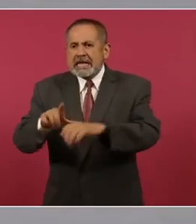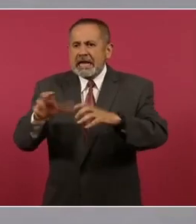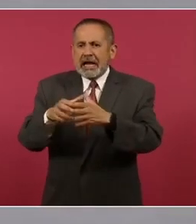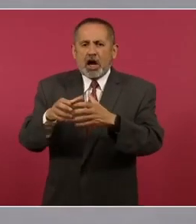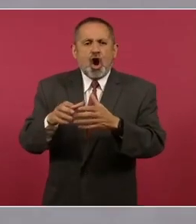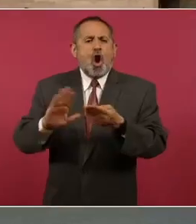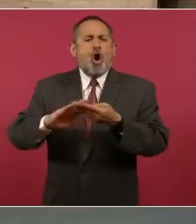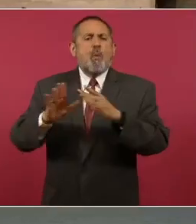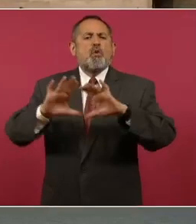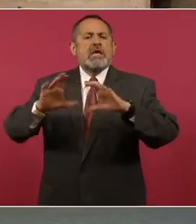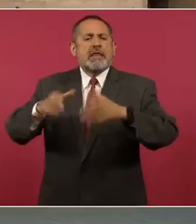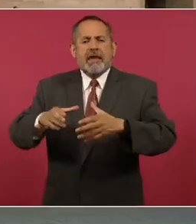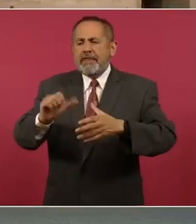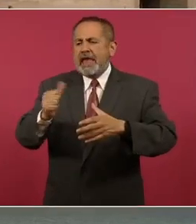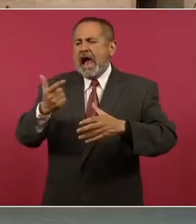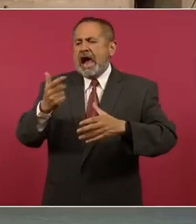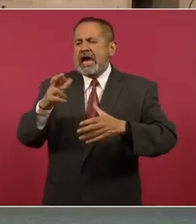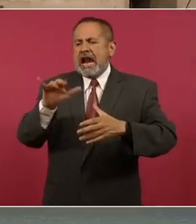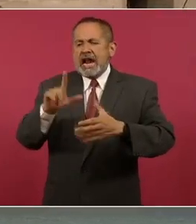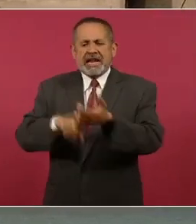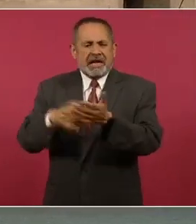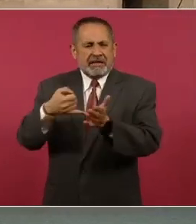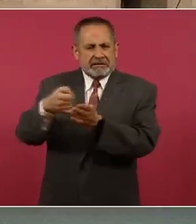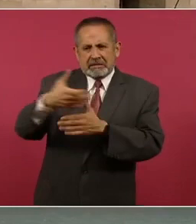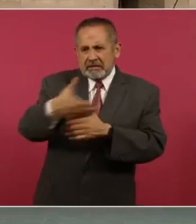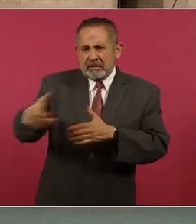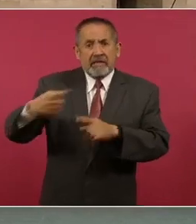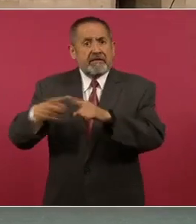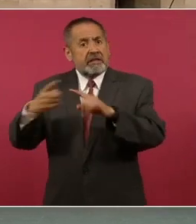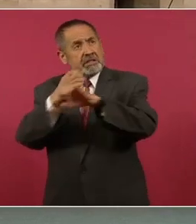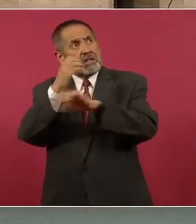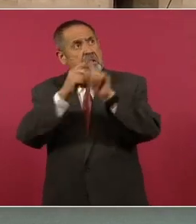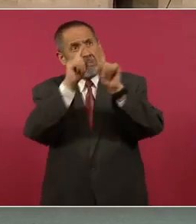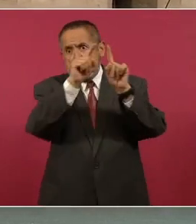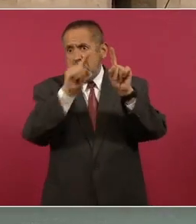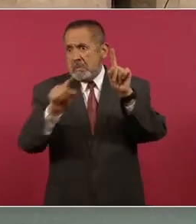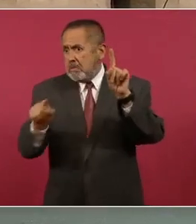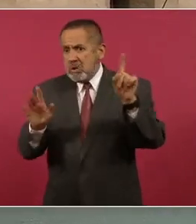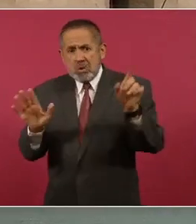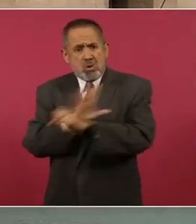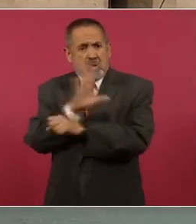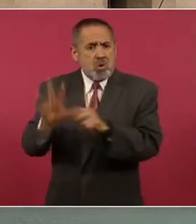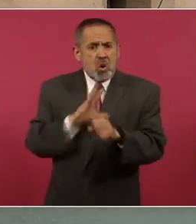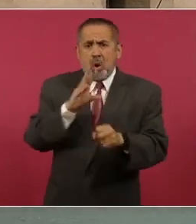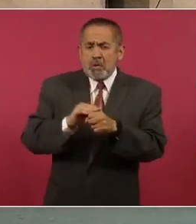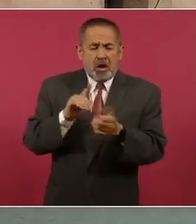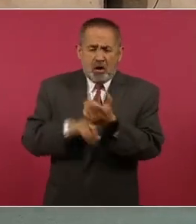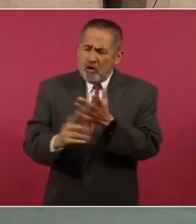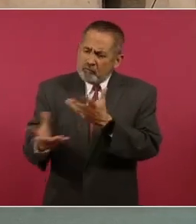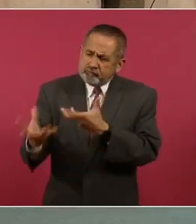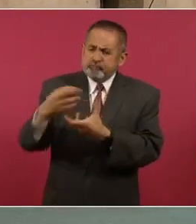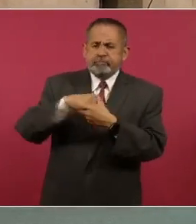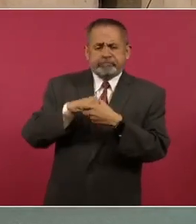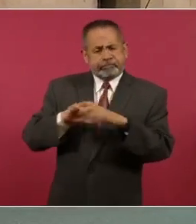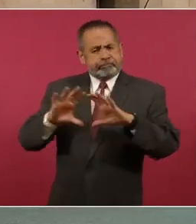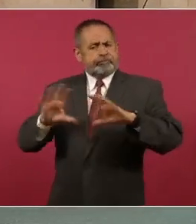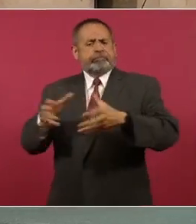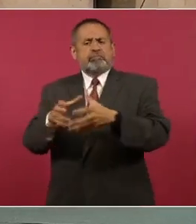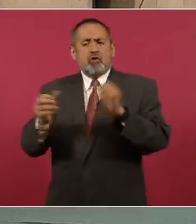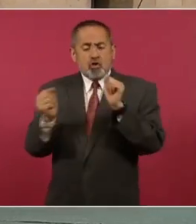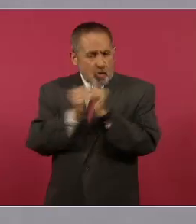comunidades agrarias en todos los estados del país y la integración de ellas con